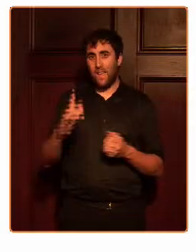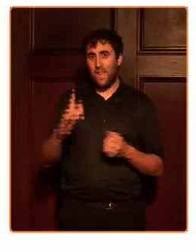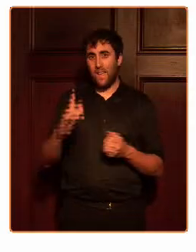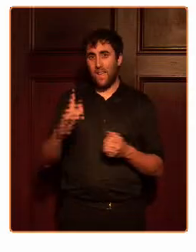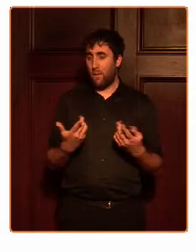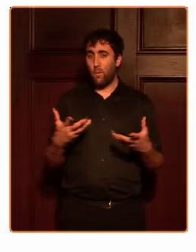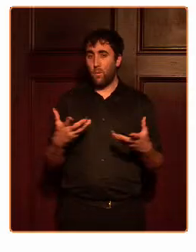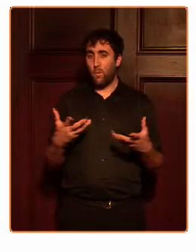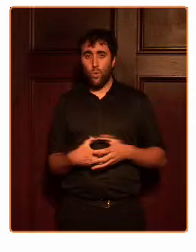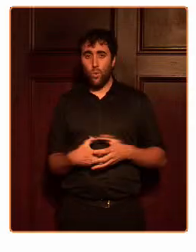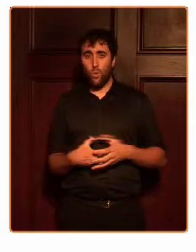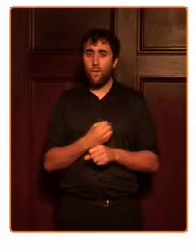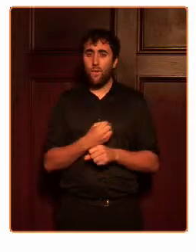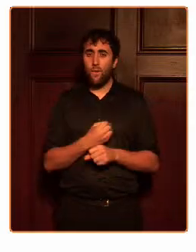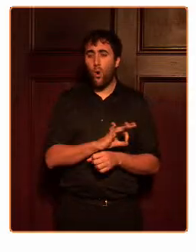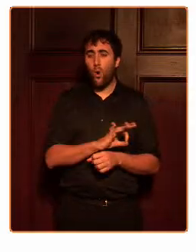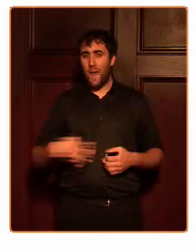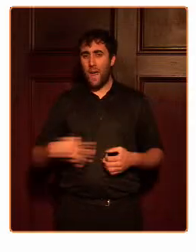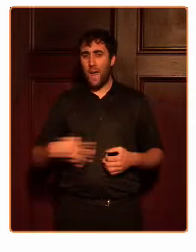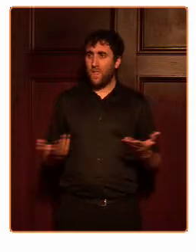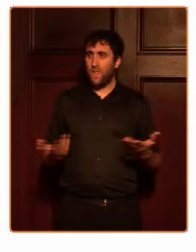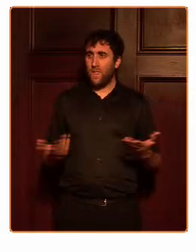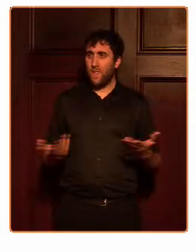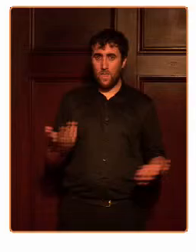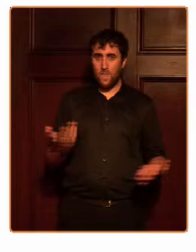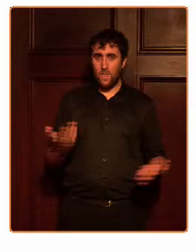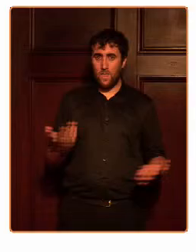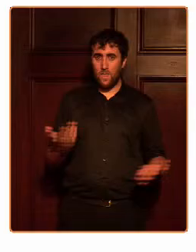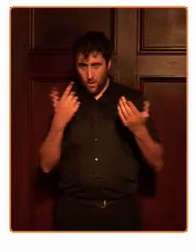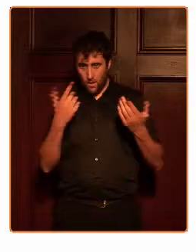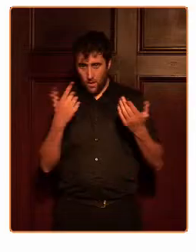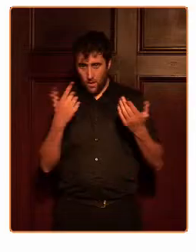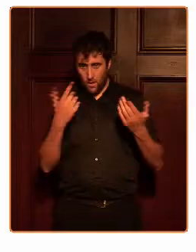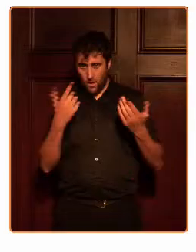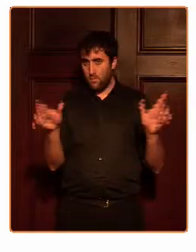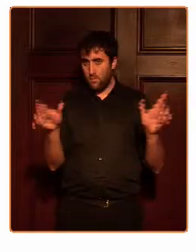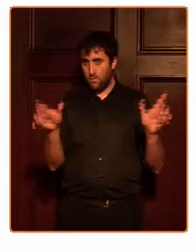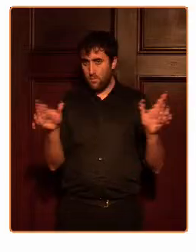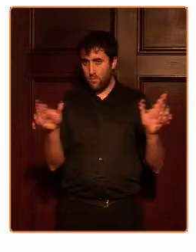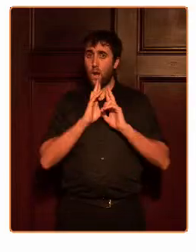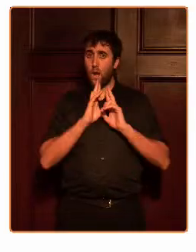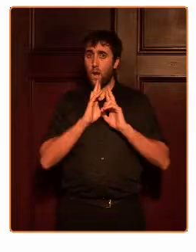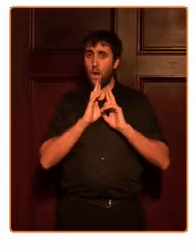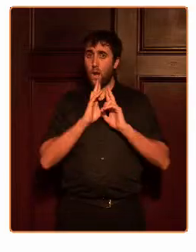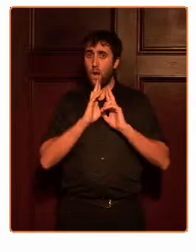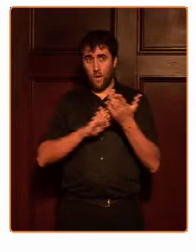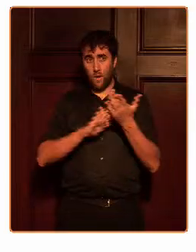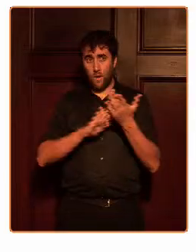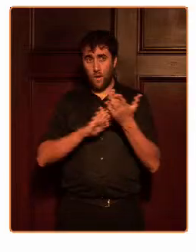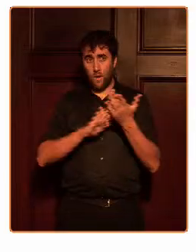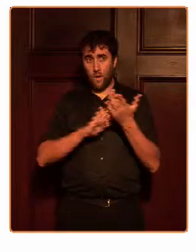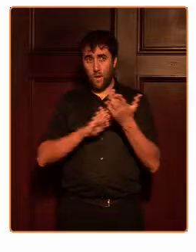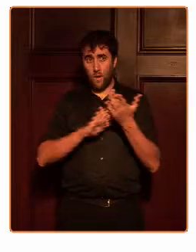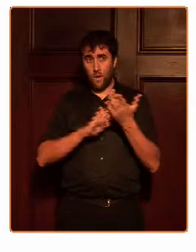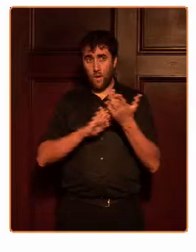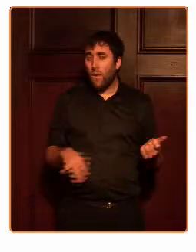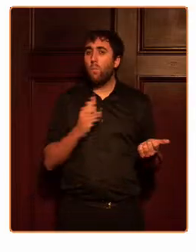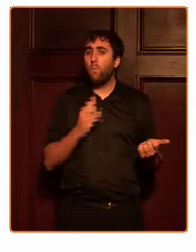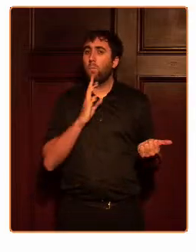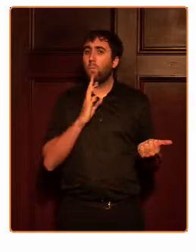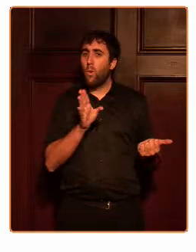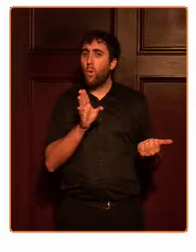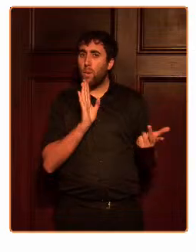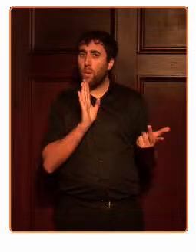trabajo? Es una pregunta abierta, no tenemos respuestas, ya le dije que no les iba a dar, les iba a hablar de muchas preguntas, pero no les iba a